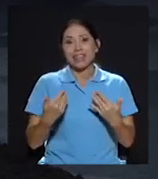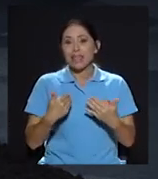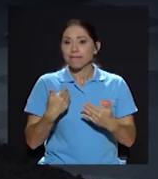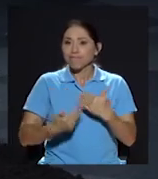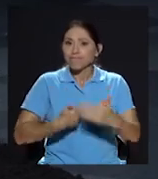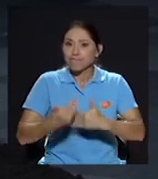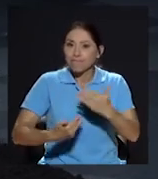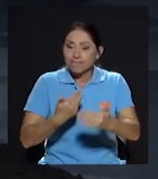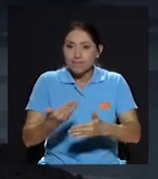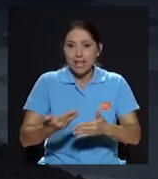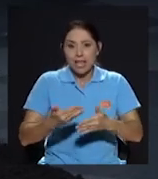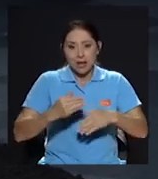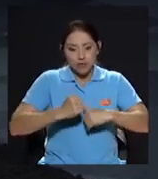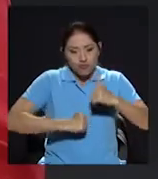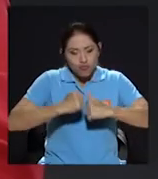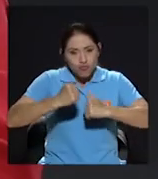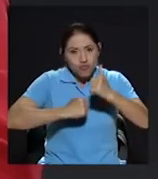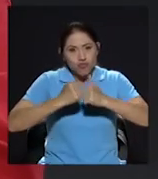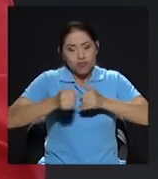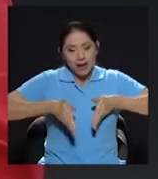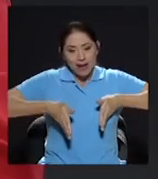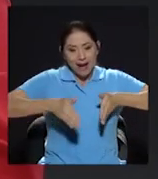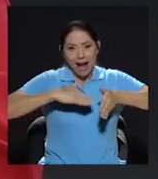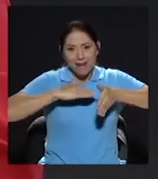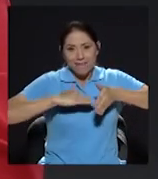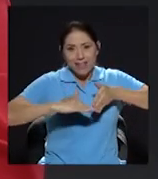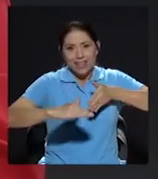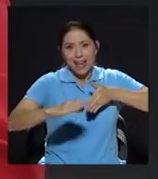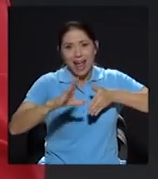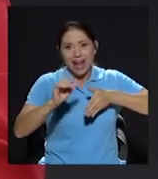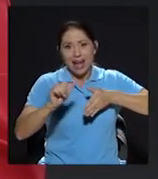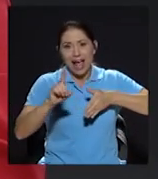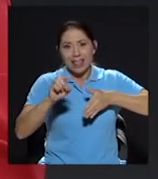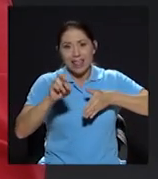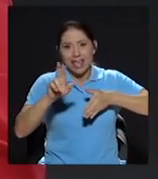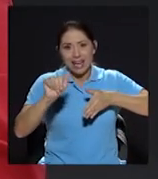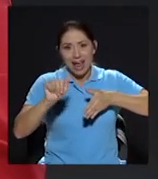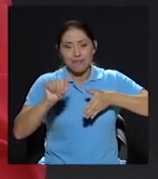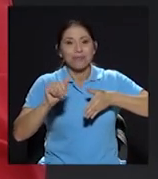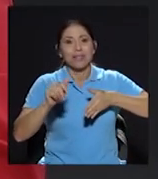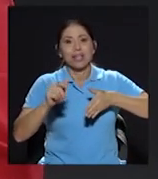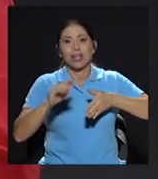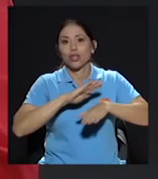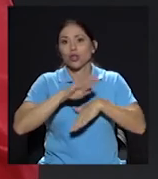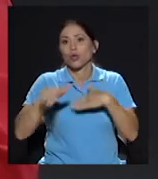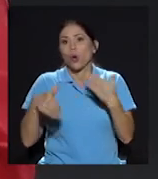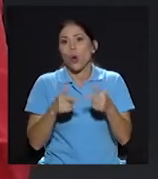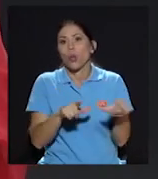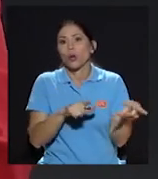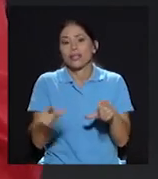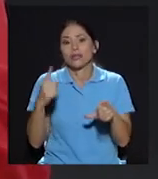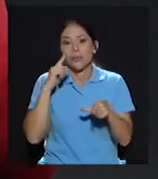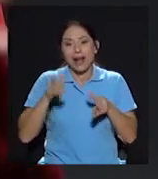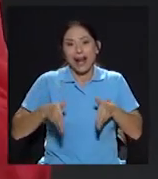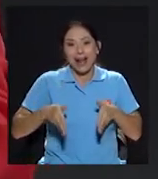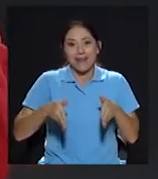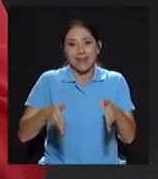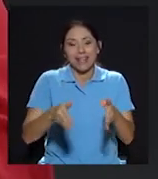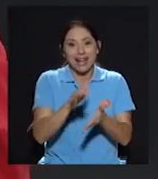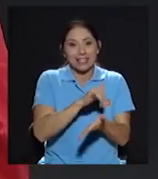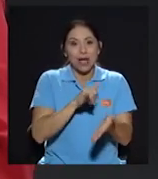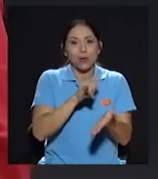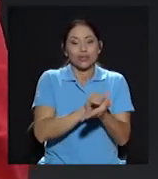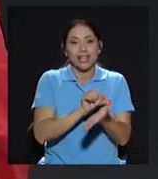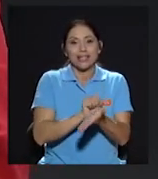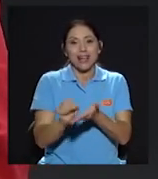la carretera caldera dejando esto según nosotros todo para la carretera san josé san ramón que